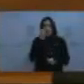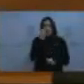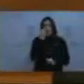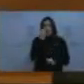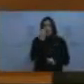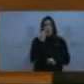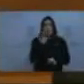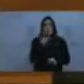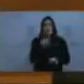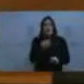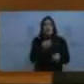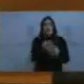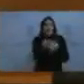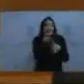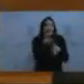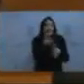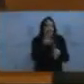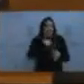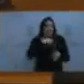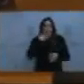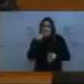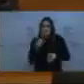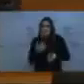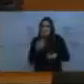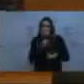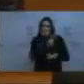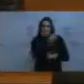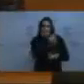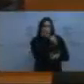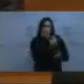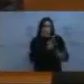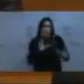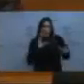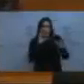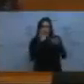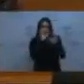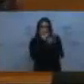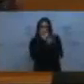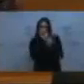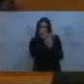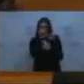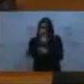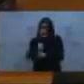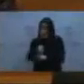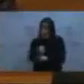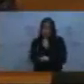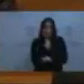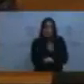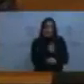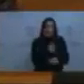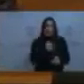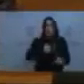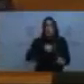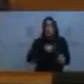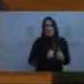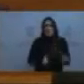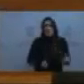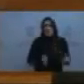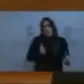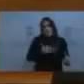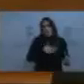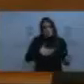desconocemos más detalles y dada la proclividad al ocultamiento y al engaño de este Gobierno, pues nos abstenemos de seguir comentando, porque todos